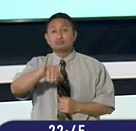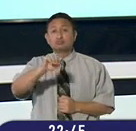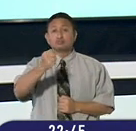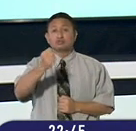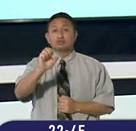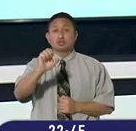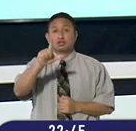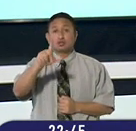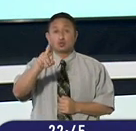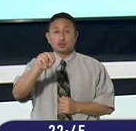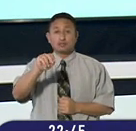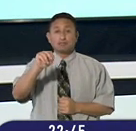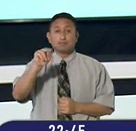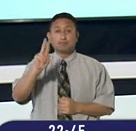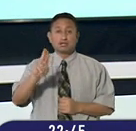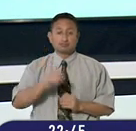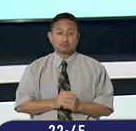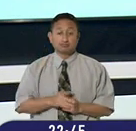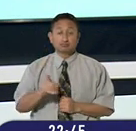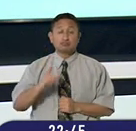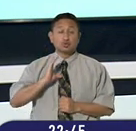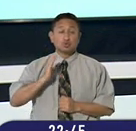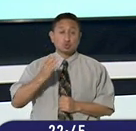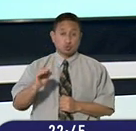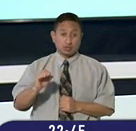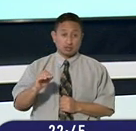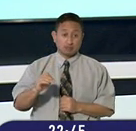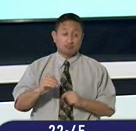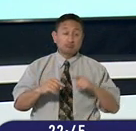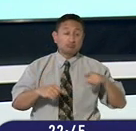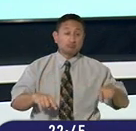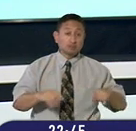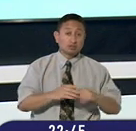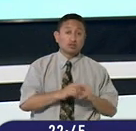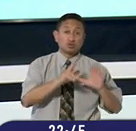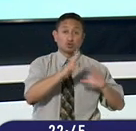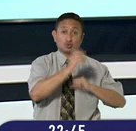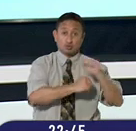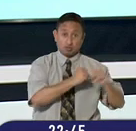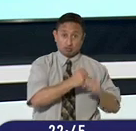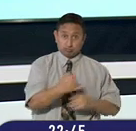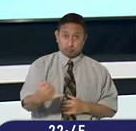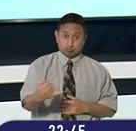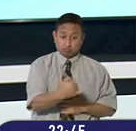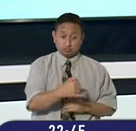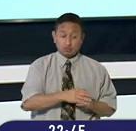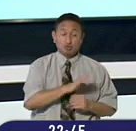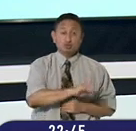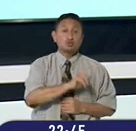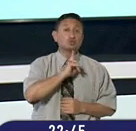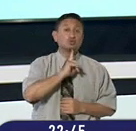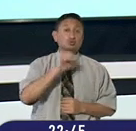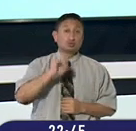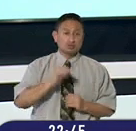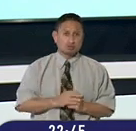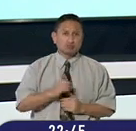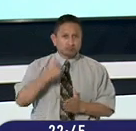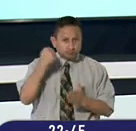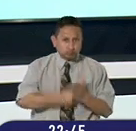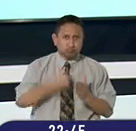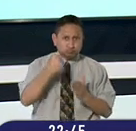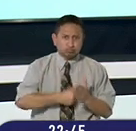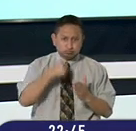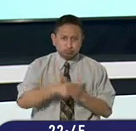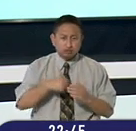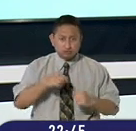B., acusado de violar a su cuñada menor de edad desde los 8 años. Una tía de la niña ha insistido